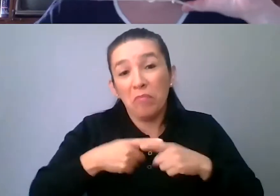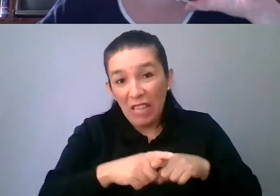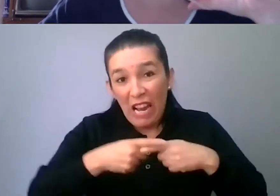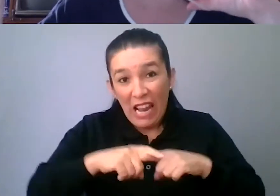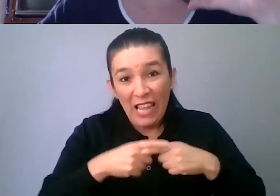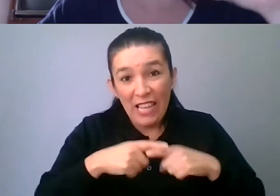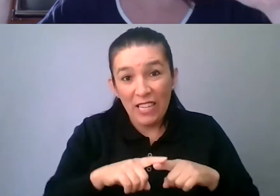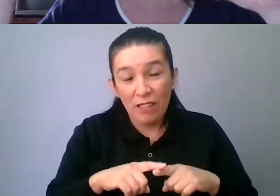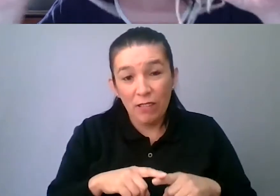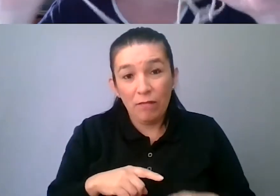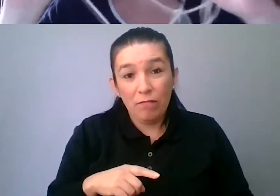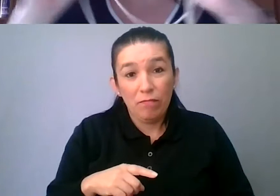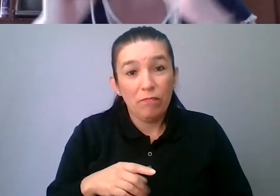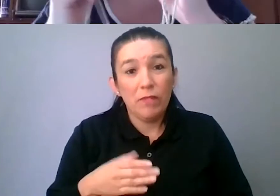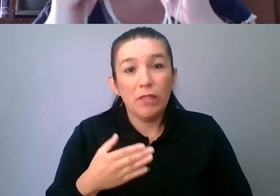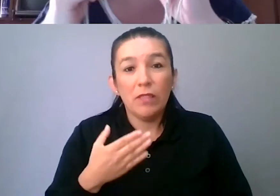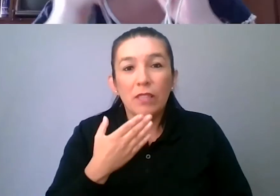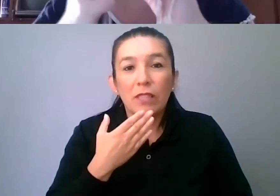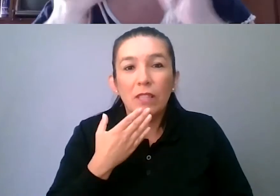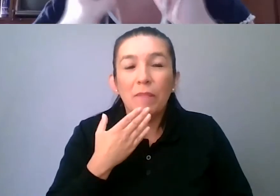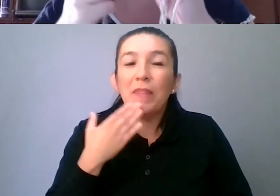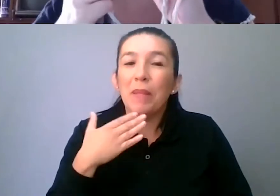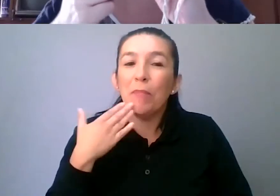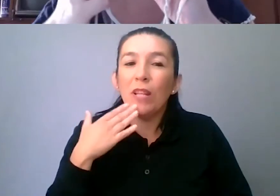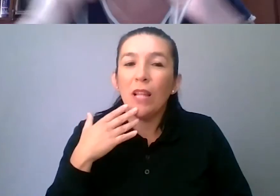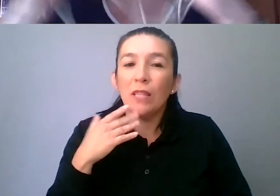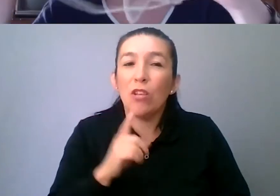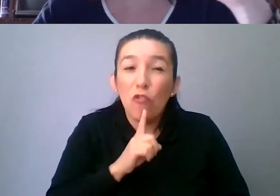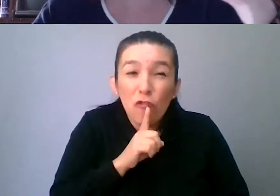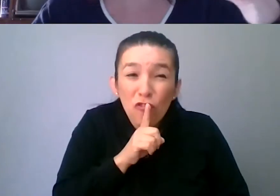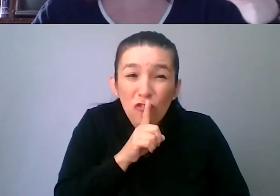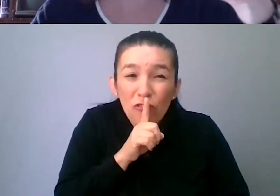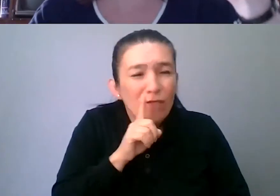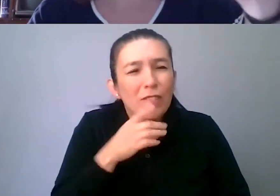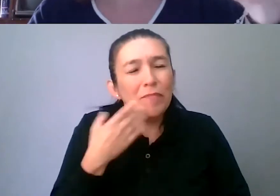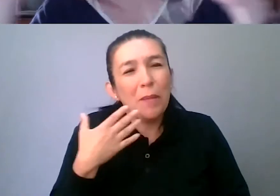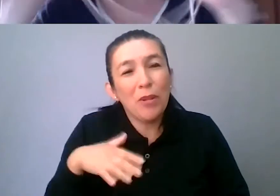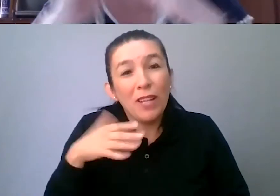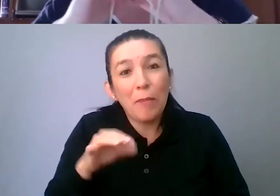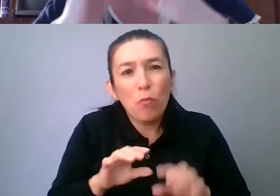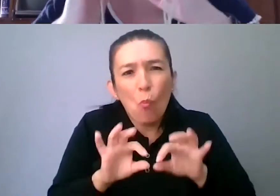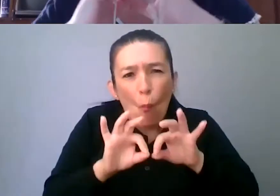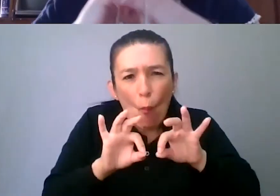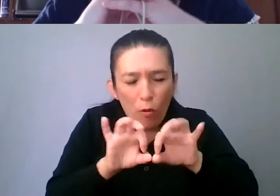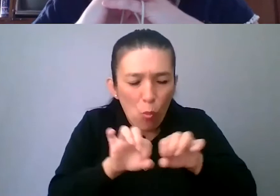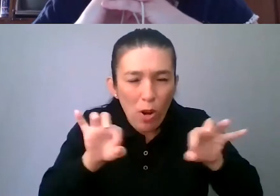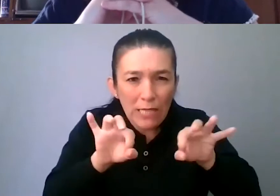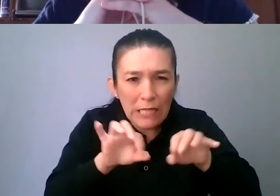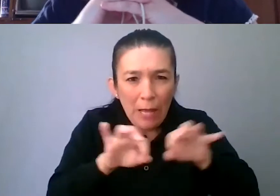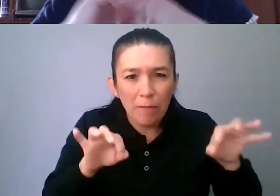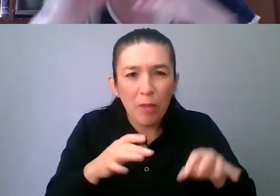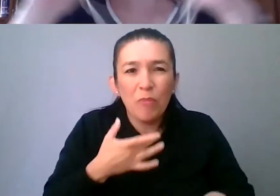la lanita sola, sino que hay que como hacerlo unas dos o tres lanitas juntas y enrollarla para que quede más gruesa, porque si no, yo creo que